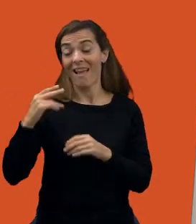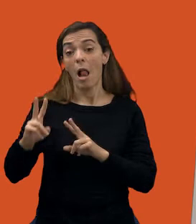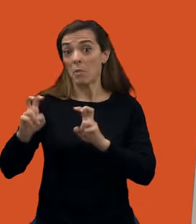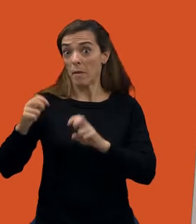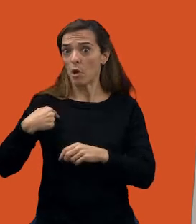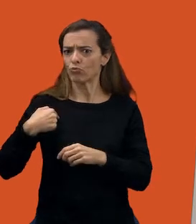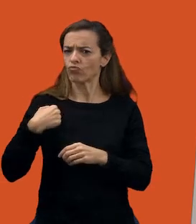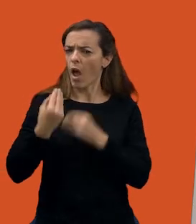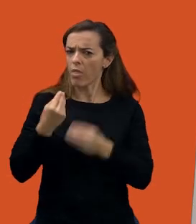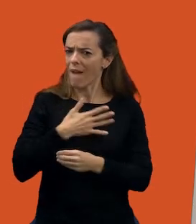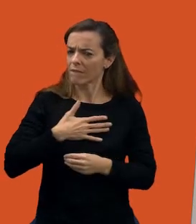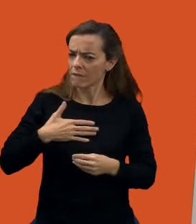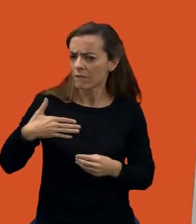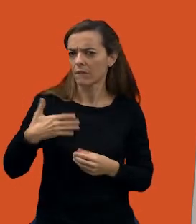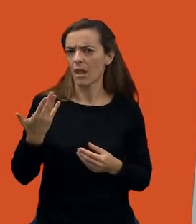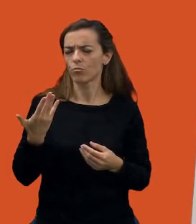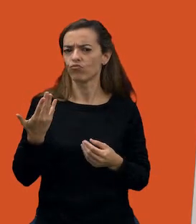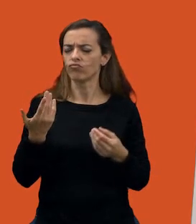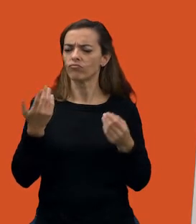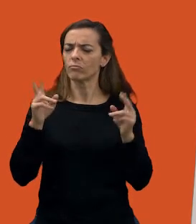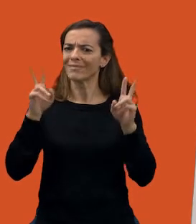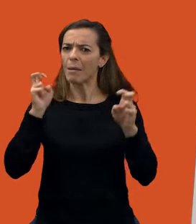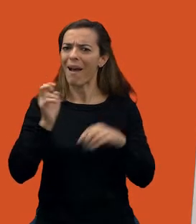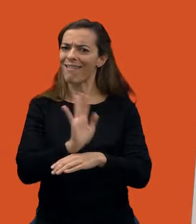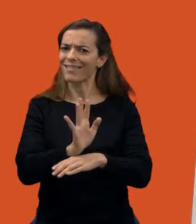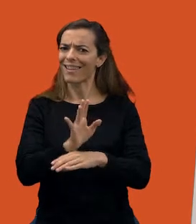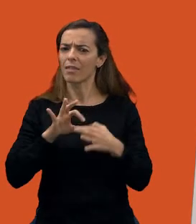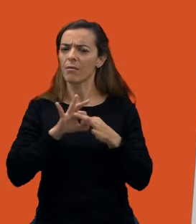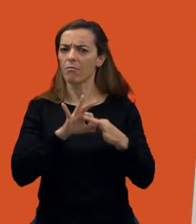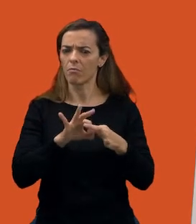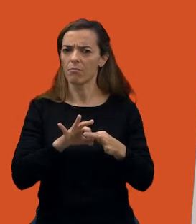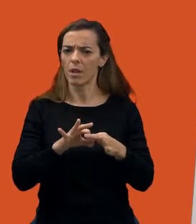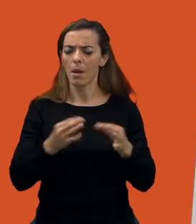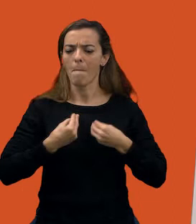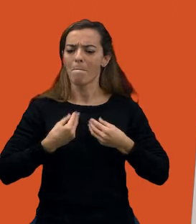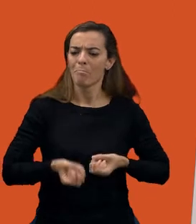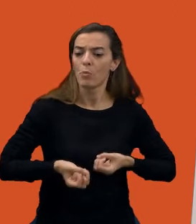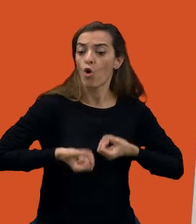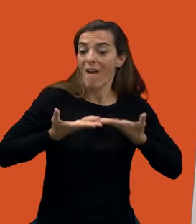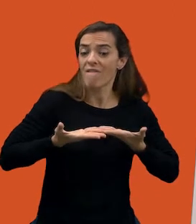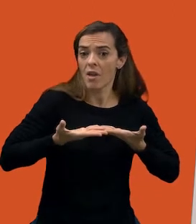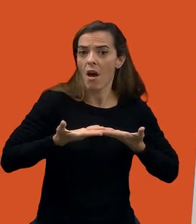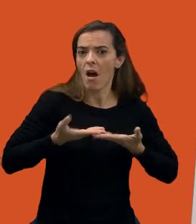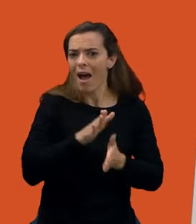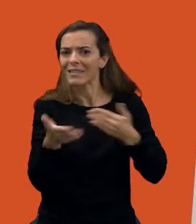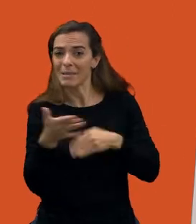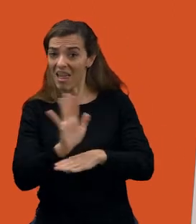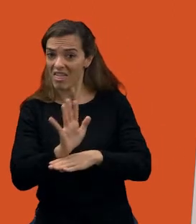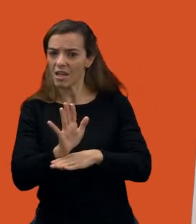quería realizar, algo relacionado con el cine, con la biografía, la construcción de una biografía a través del